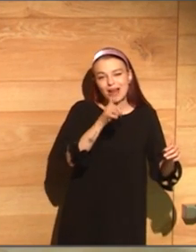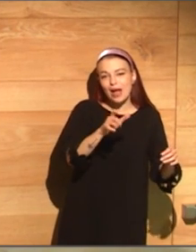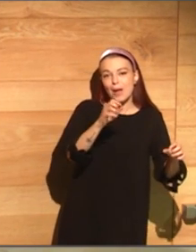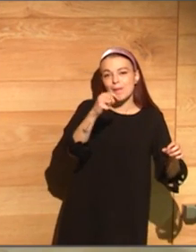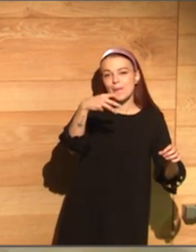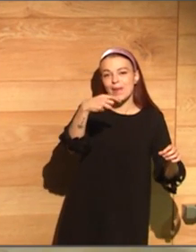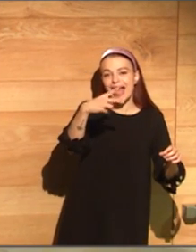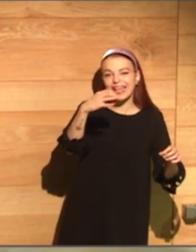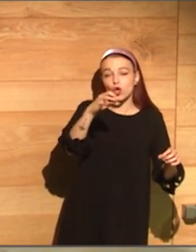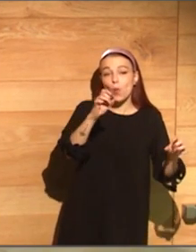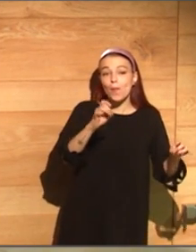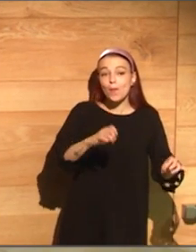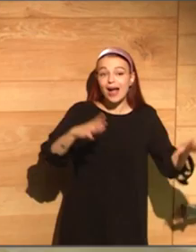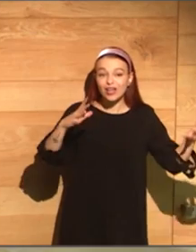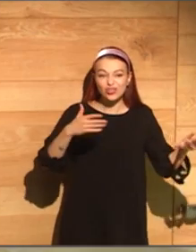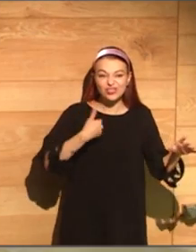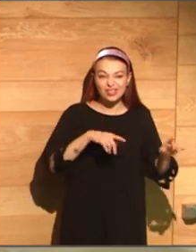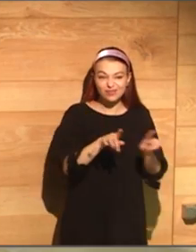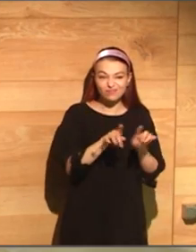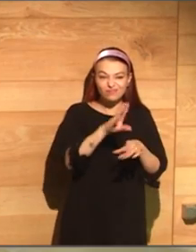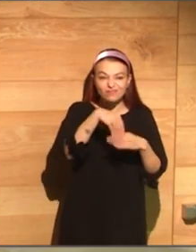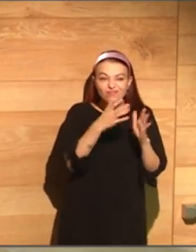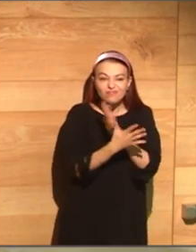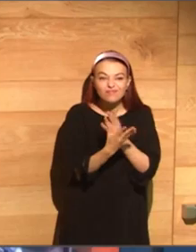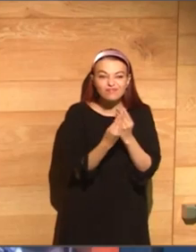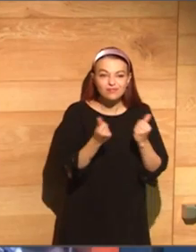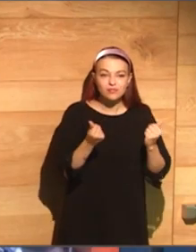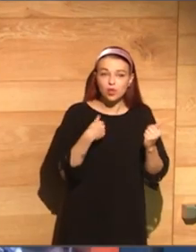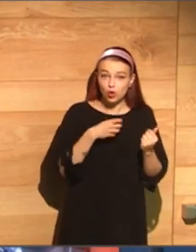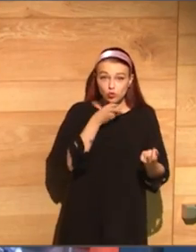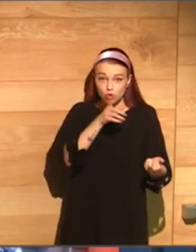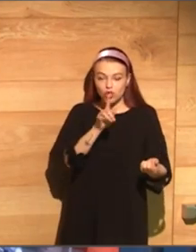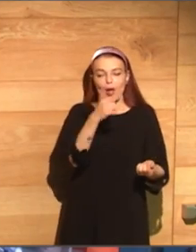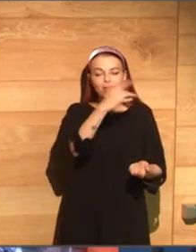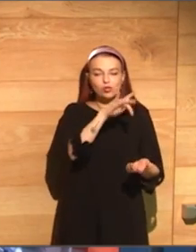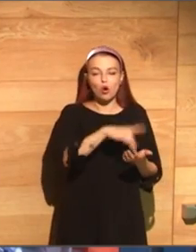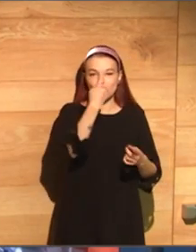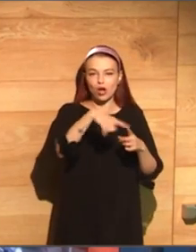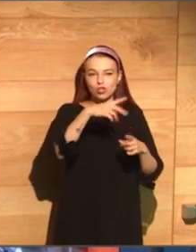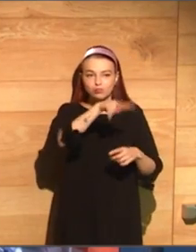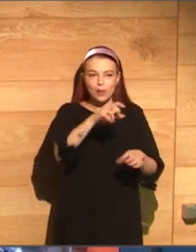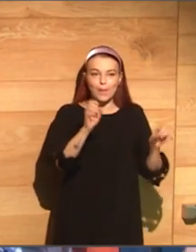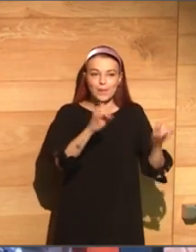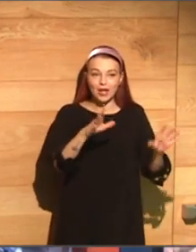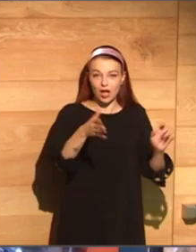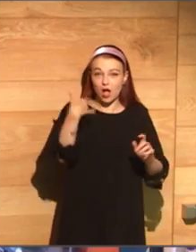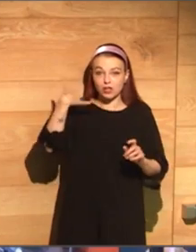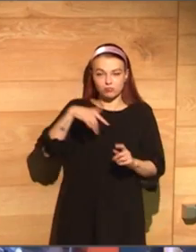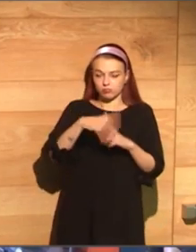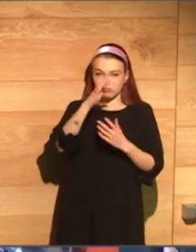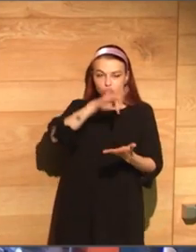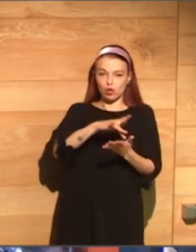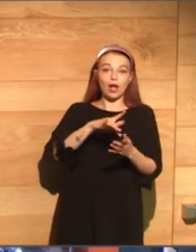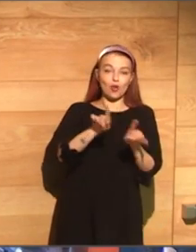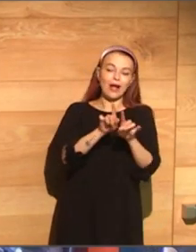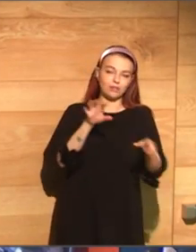perdido fuerza, ¿verdad? ¿Por qué? ¿Por qué? Porque no lo voy a contar ahora, pero me pasó una cosa que fue mágica. Hace unos días me pasó una cosa relativa